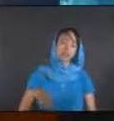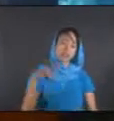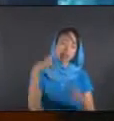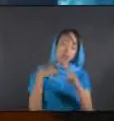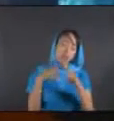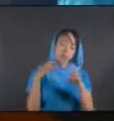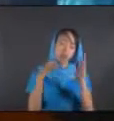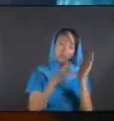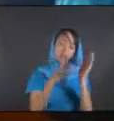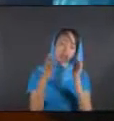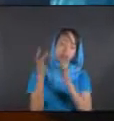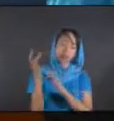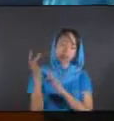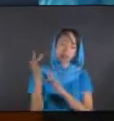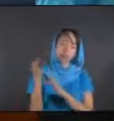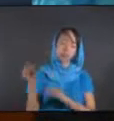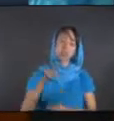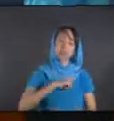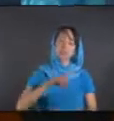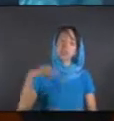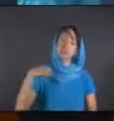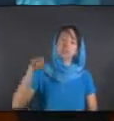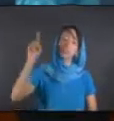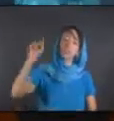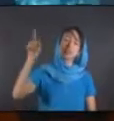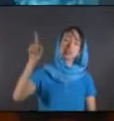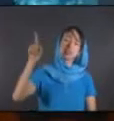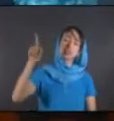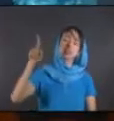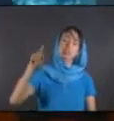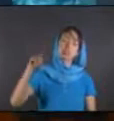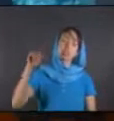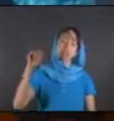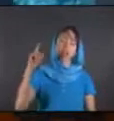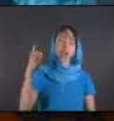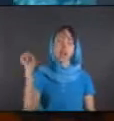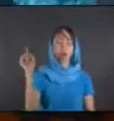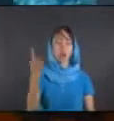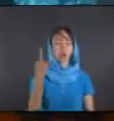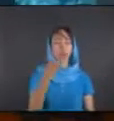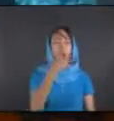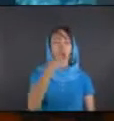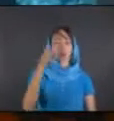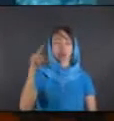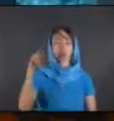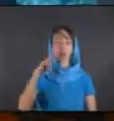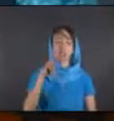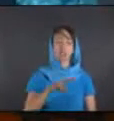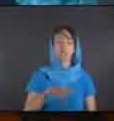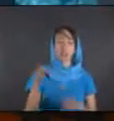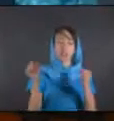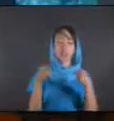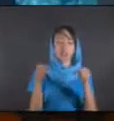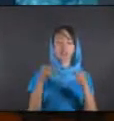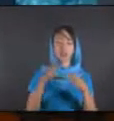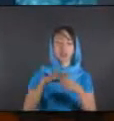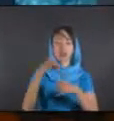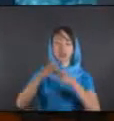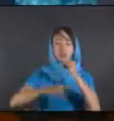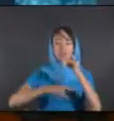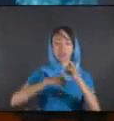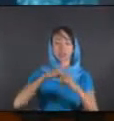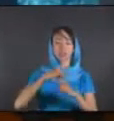nacimiento. Aquellos que vienen a presentar el fruto de su vientre, de sus lomos,